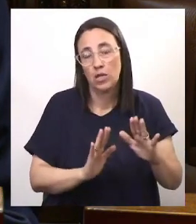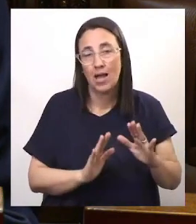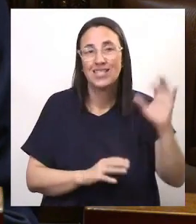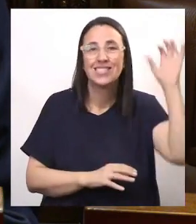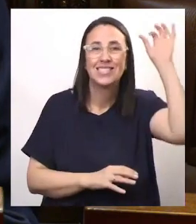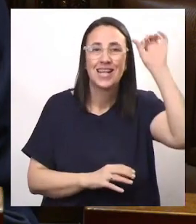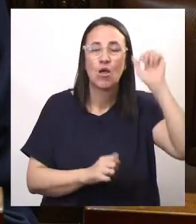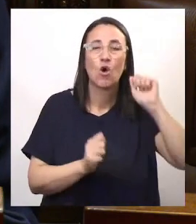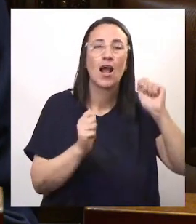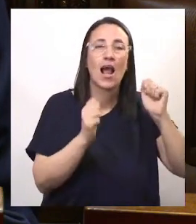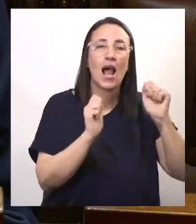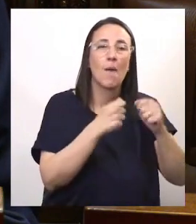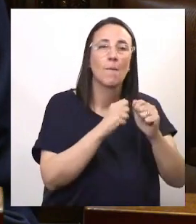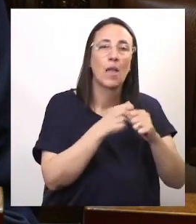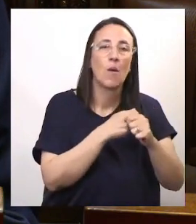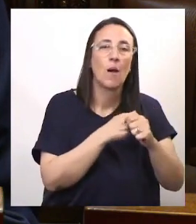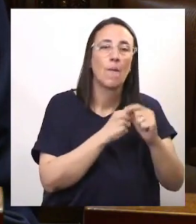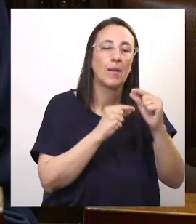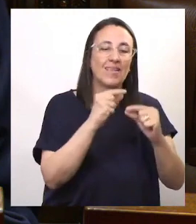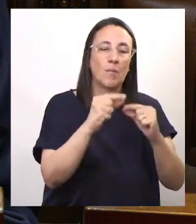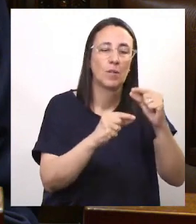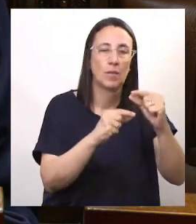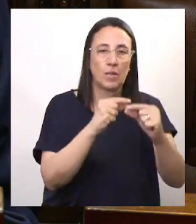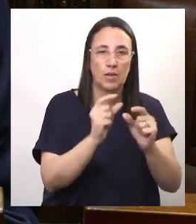Senado se renovaba por partes.